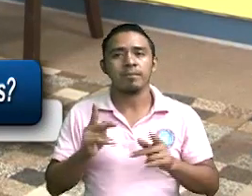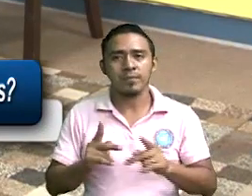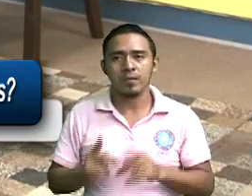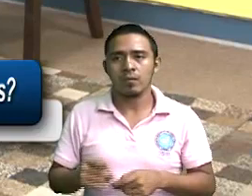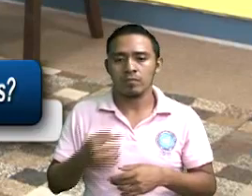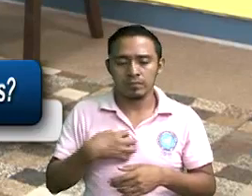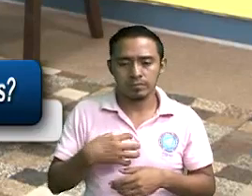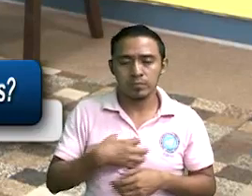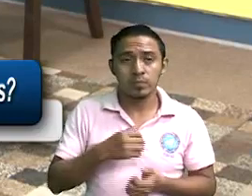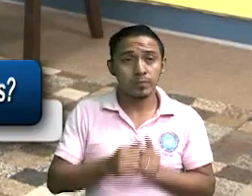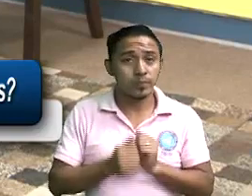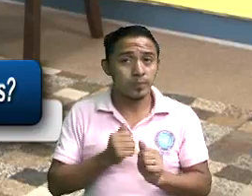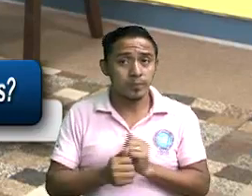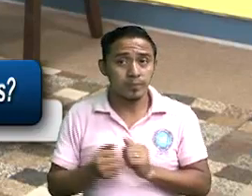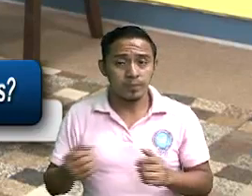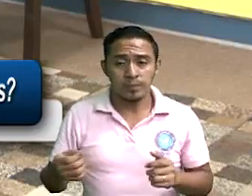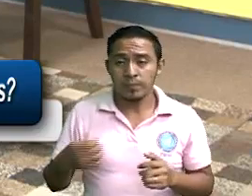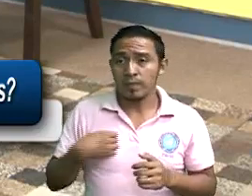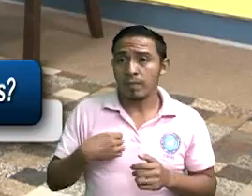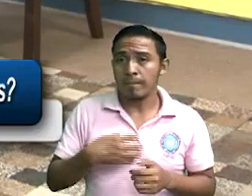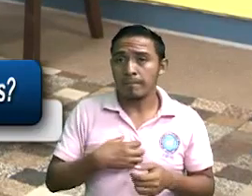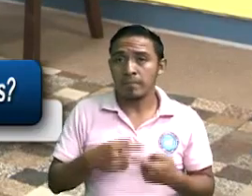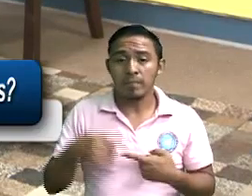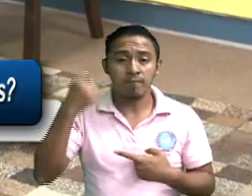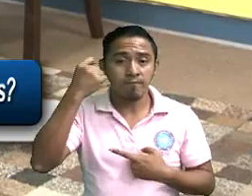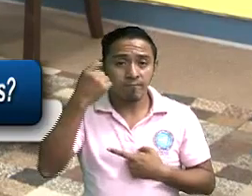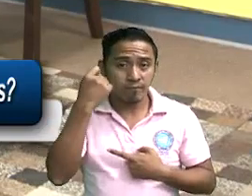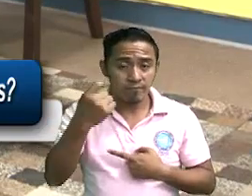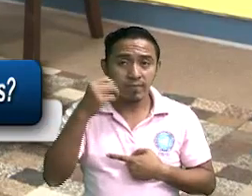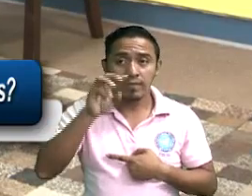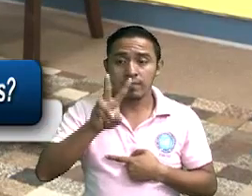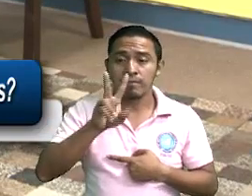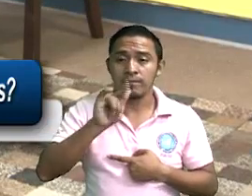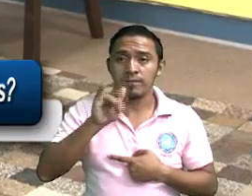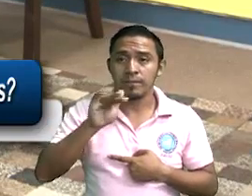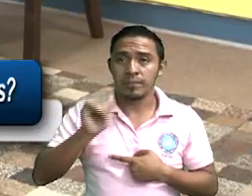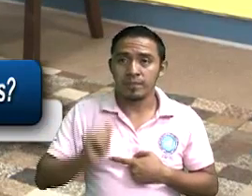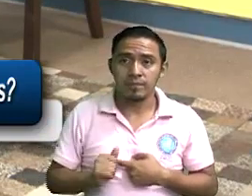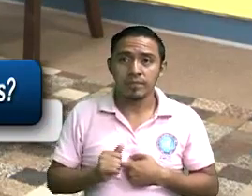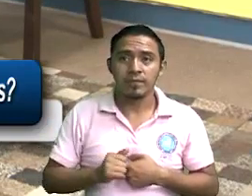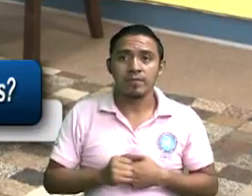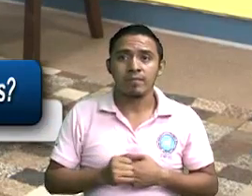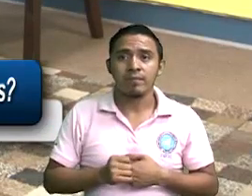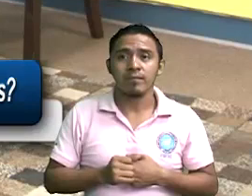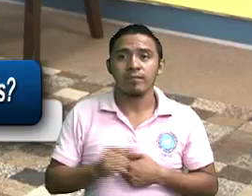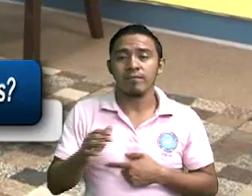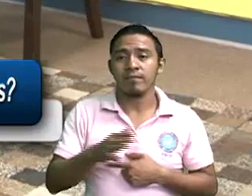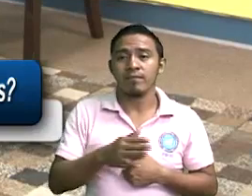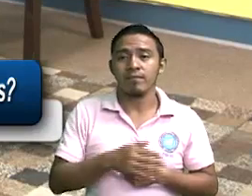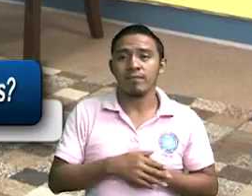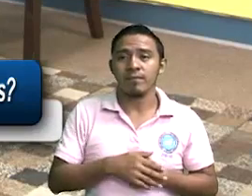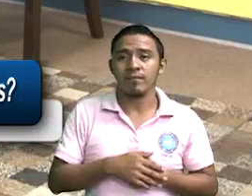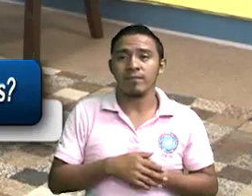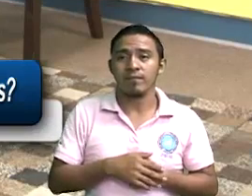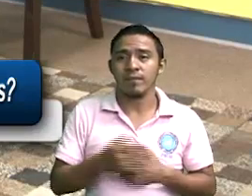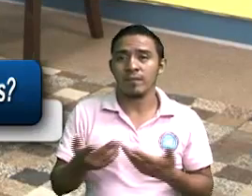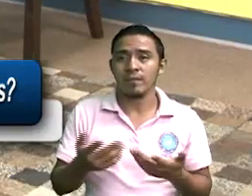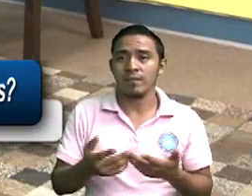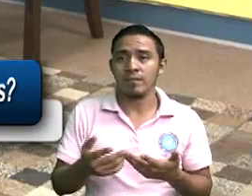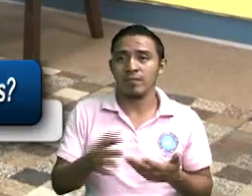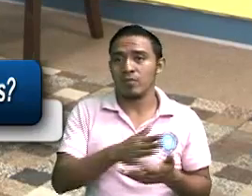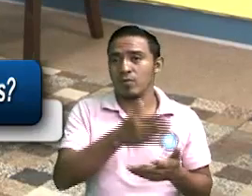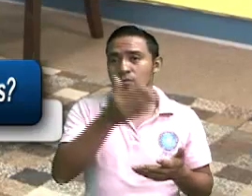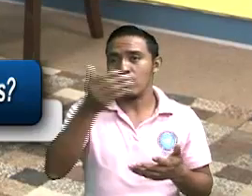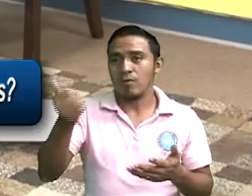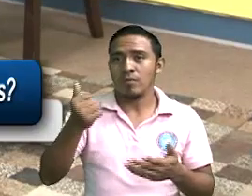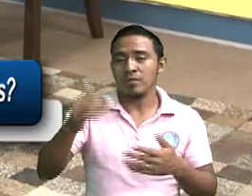paciente tiene algún problema de carencia de vitaminas, que ahí ese sería, Jonathan, el motivo de